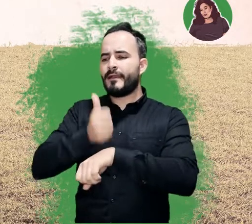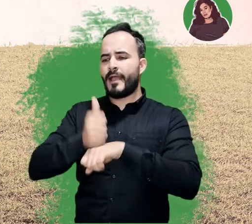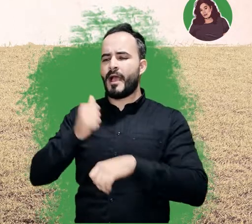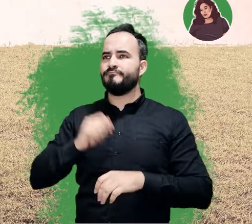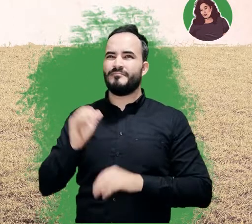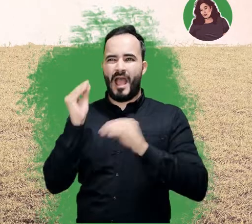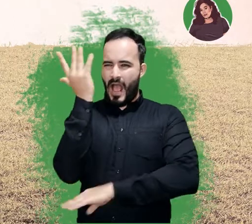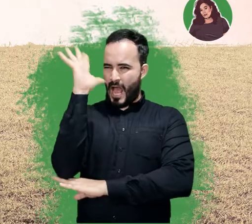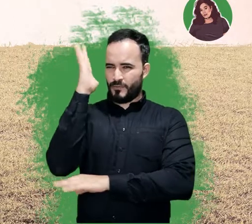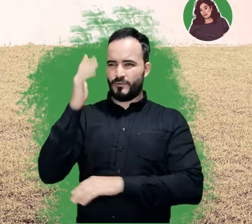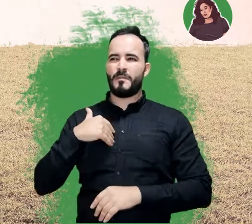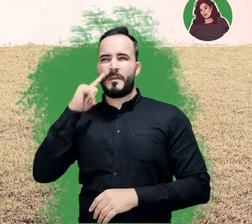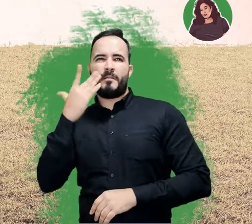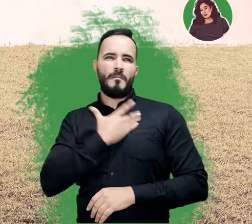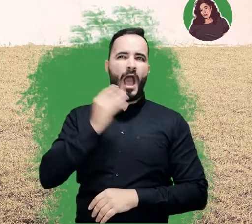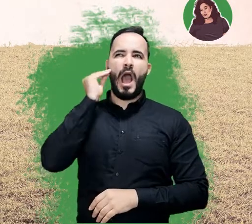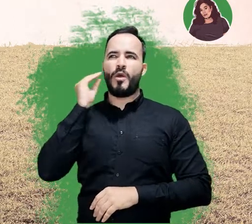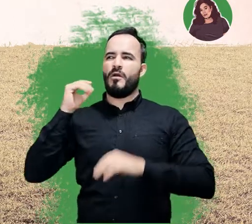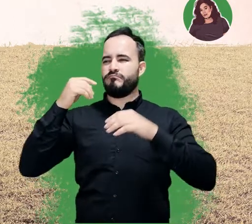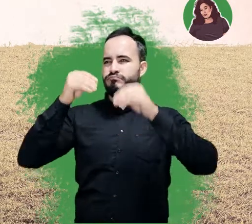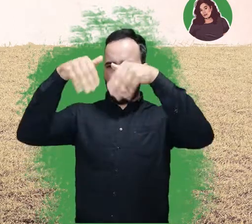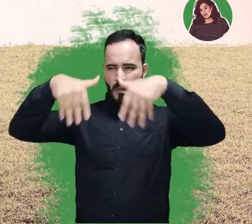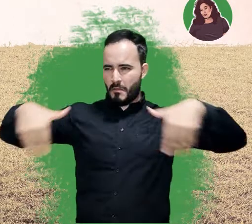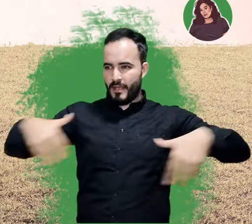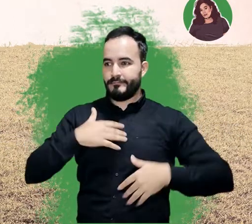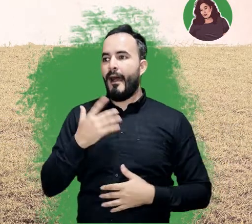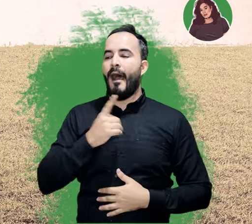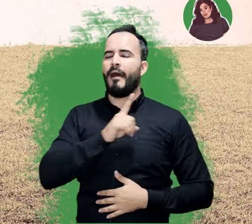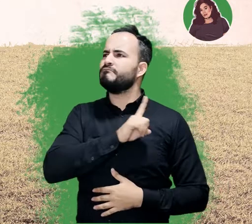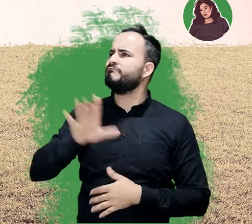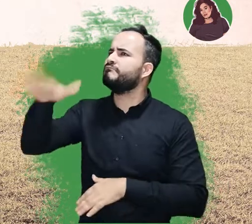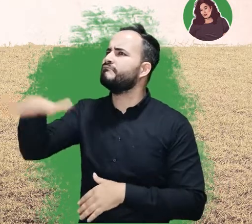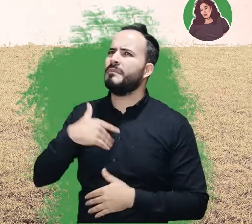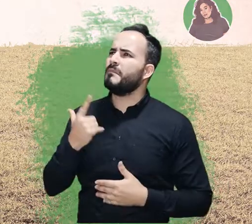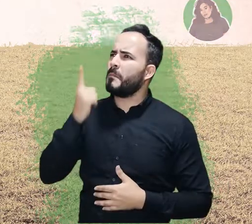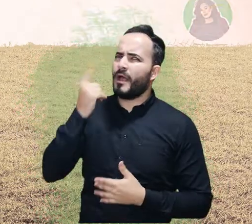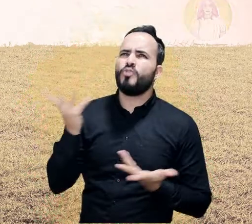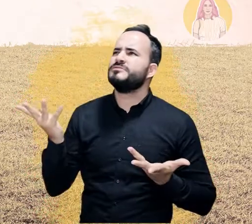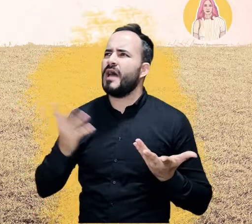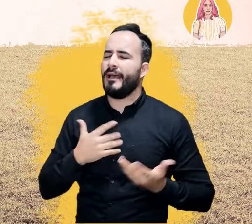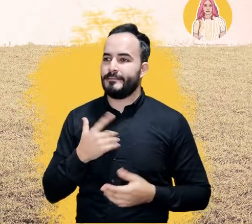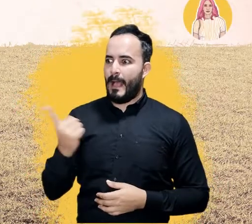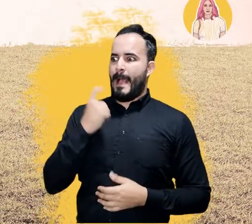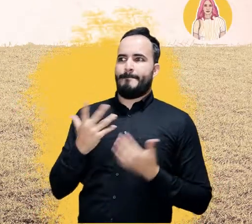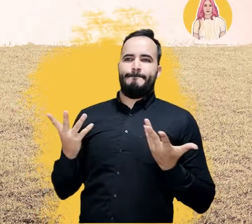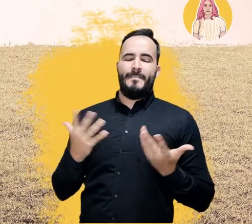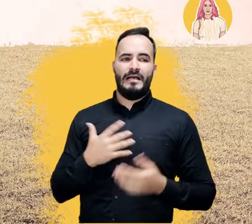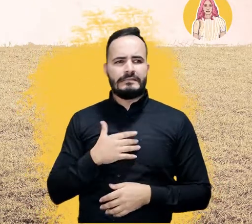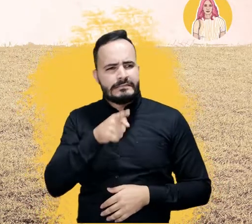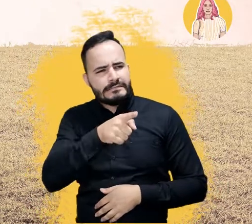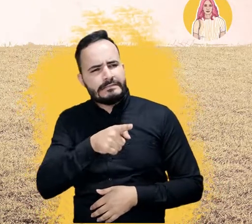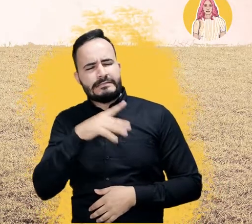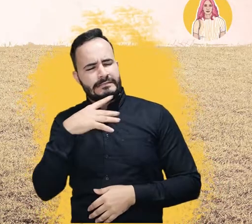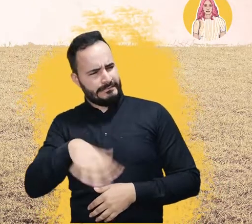árbol genealógico, lo que generó que él llegara a la casa preguntando por qué en nuestra familia no tenemos un padre. Es que ese tema es muy